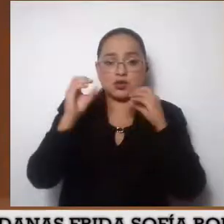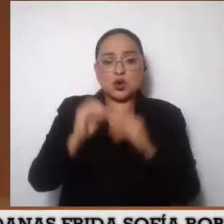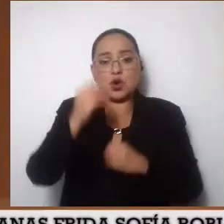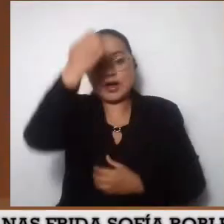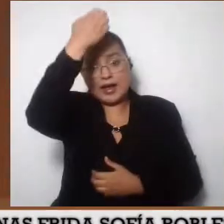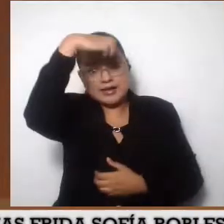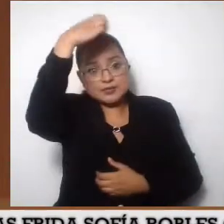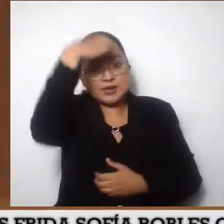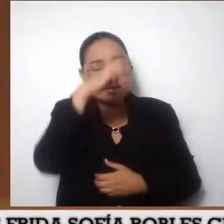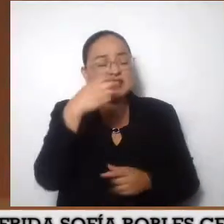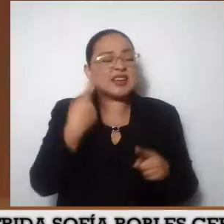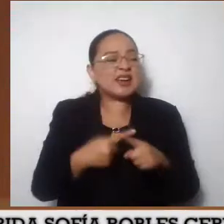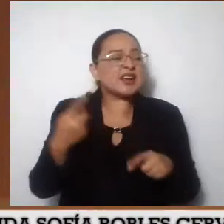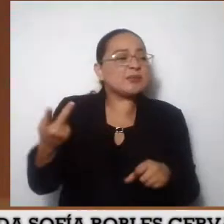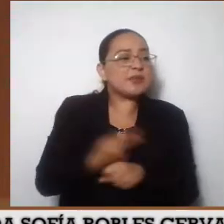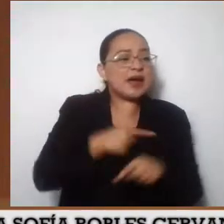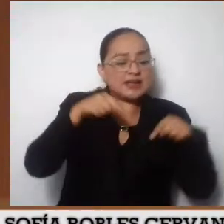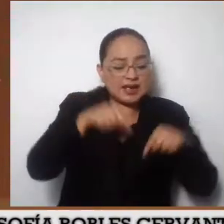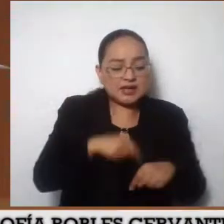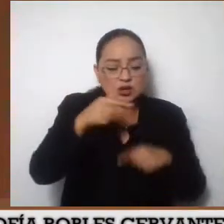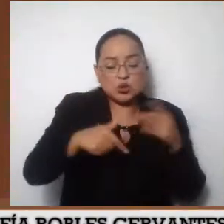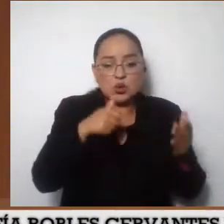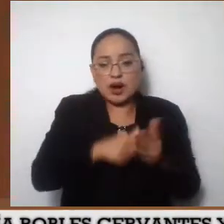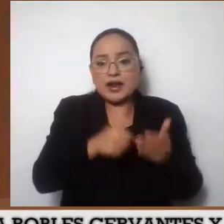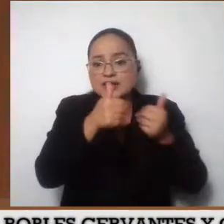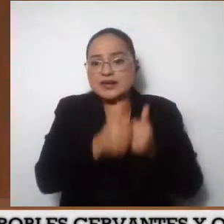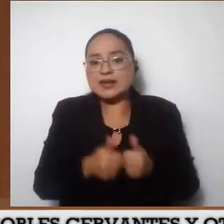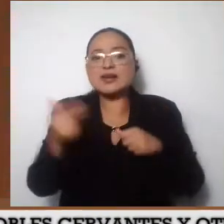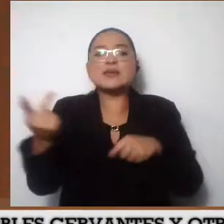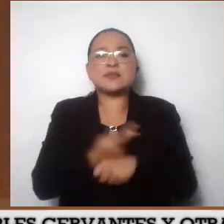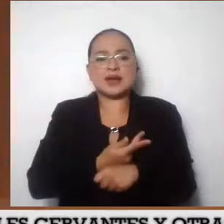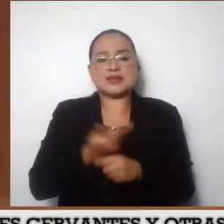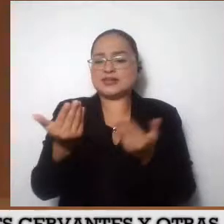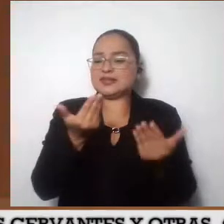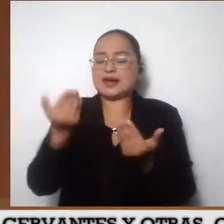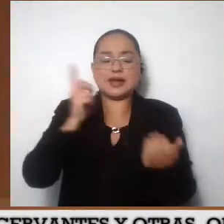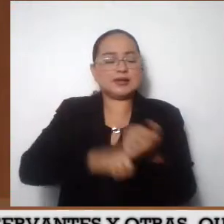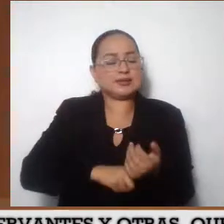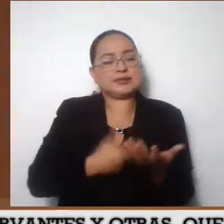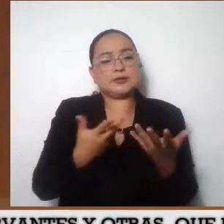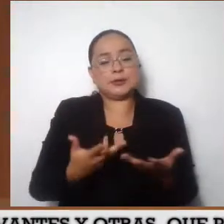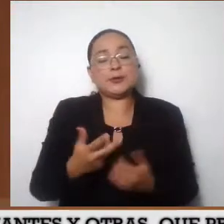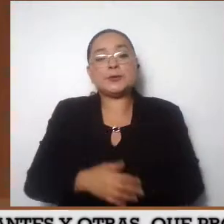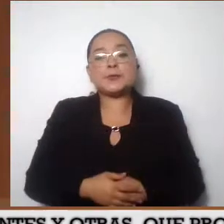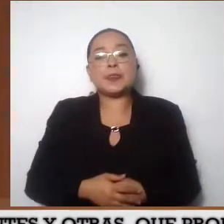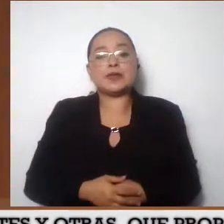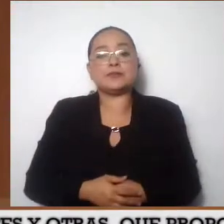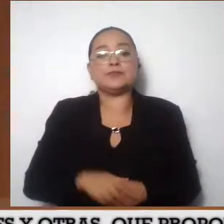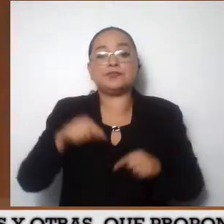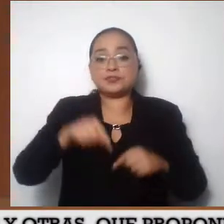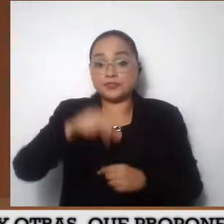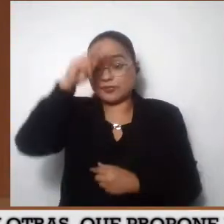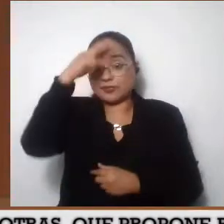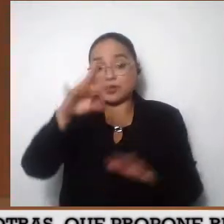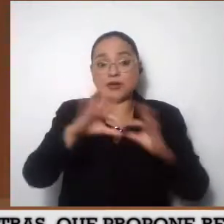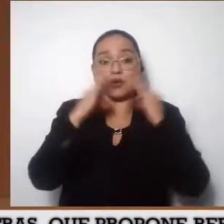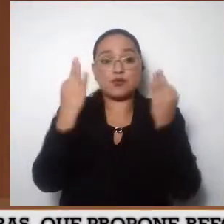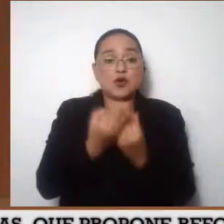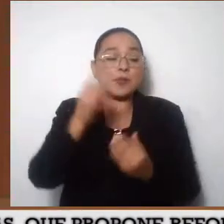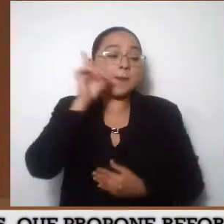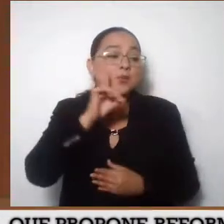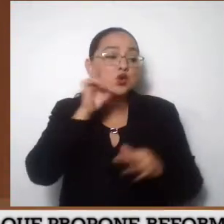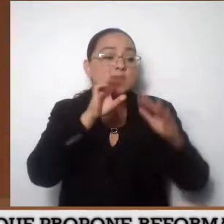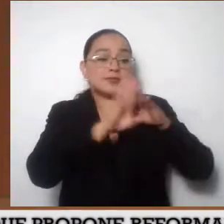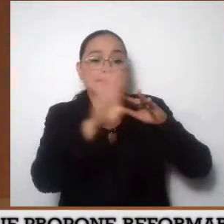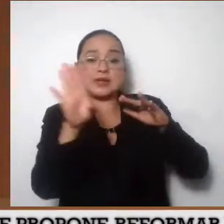de quienes se quedan en sus lugares de origen. Tan solo en México, la movilidad de las mujeres migrantes quedó